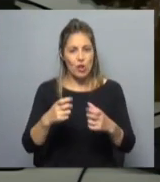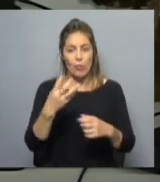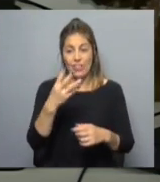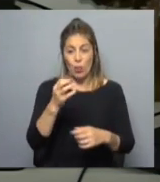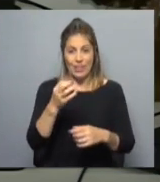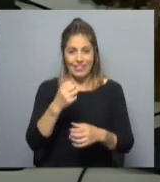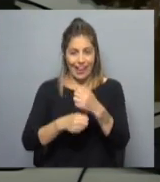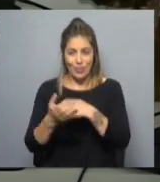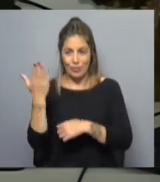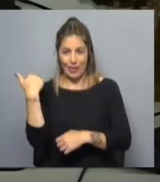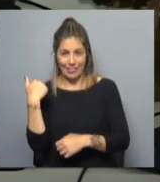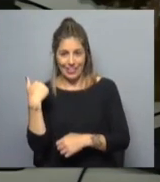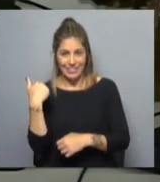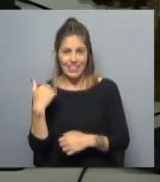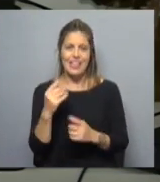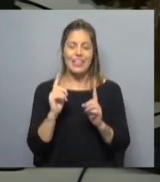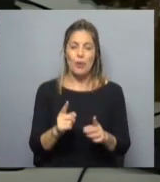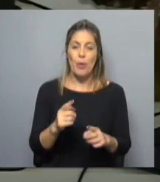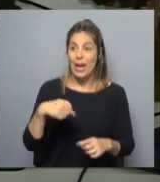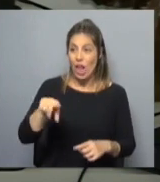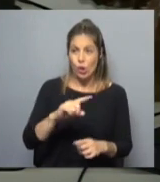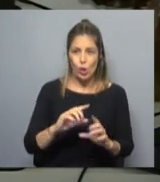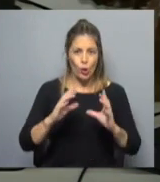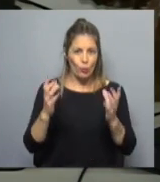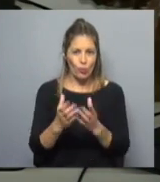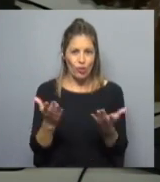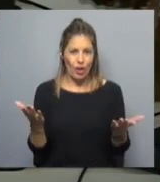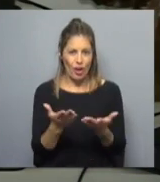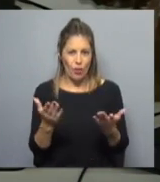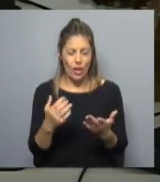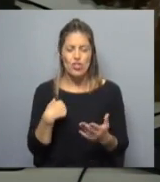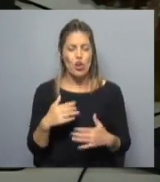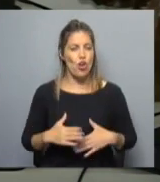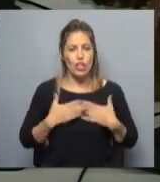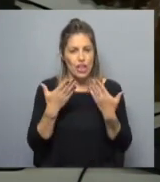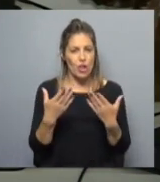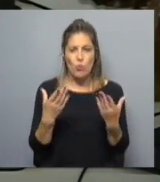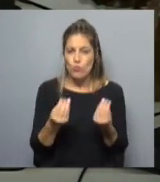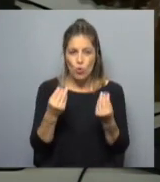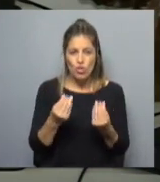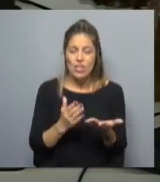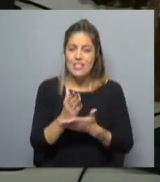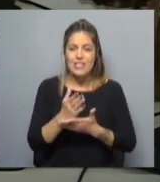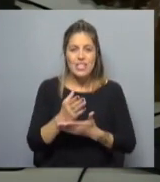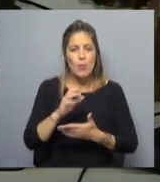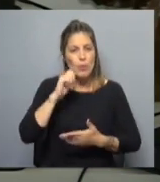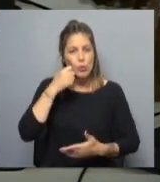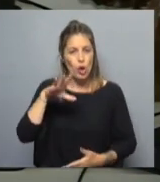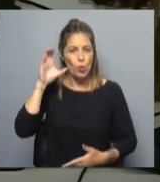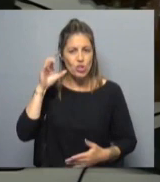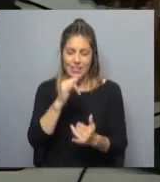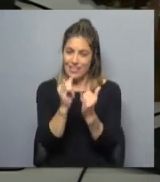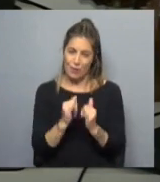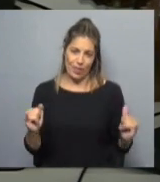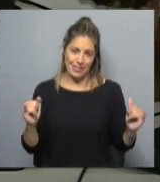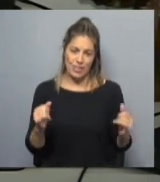casi, pero para todo el mundo también, ¿no? Yo es un disco que quiero mucho, que siempre me gustó escuchar, así que feliz. ¿Cómo